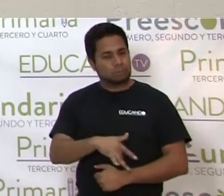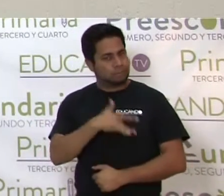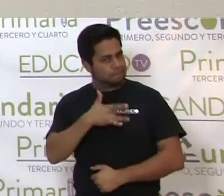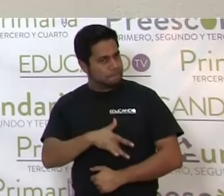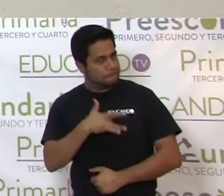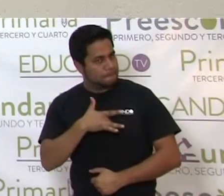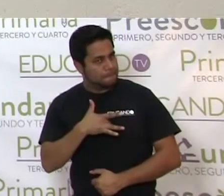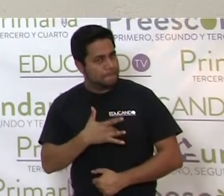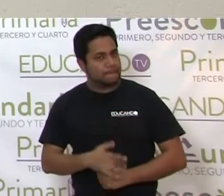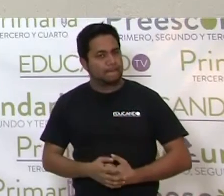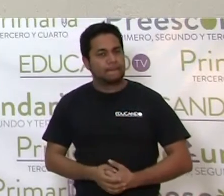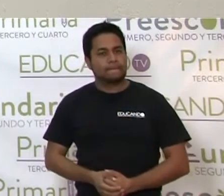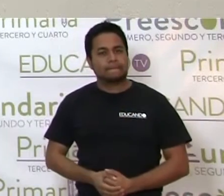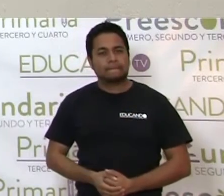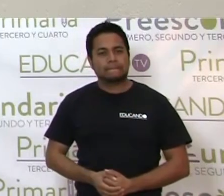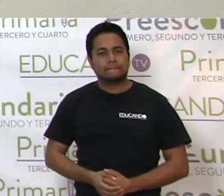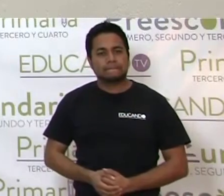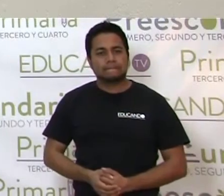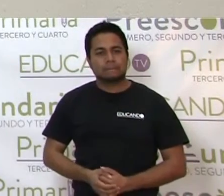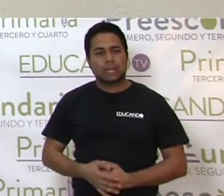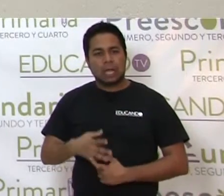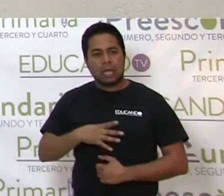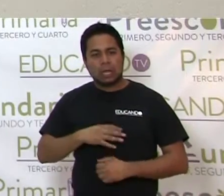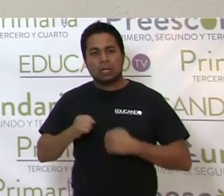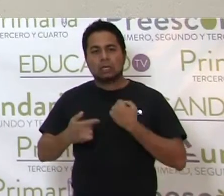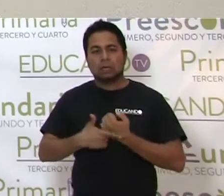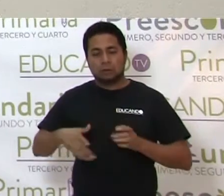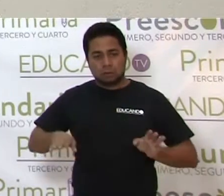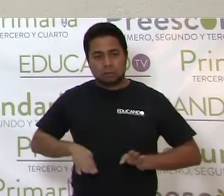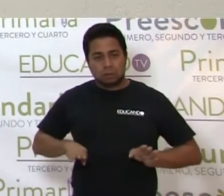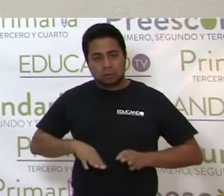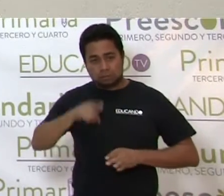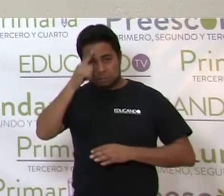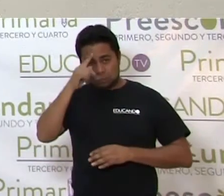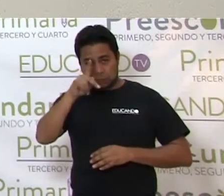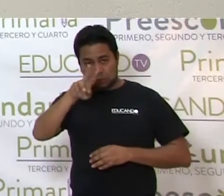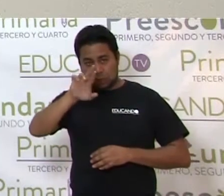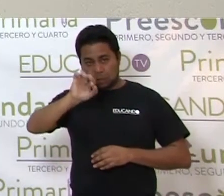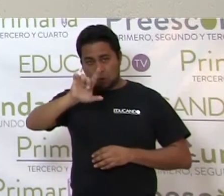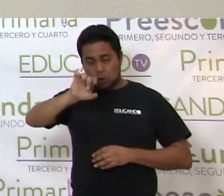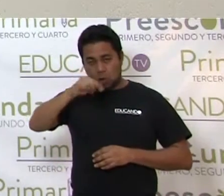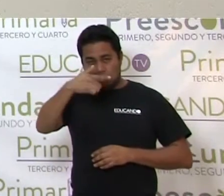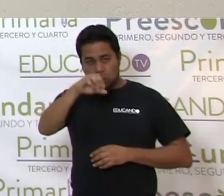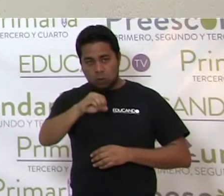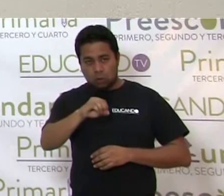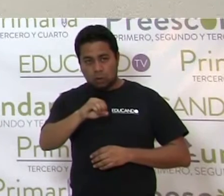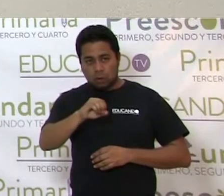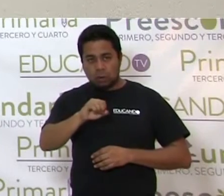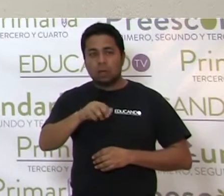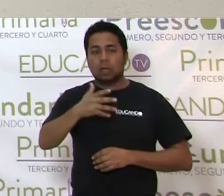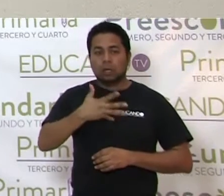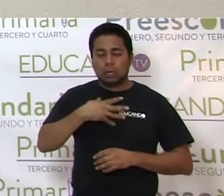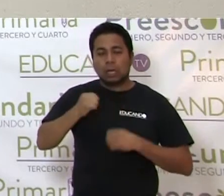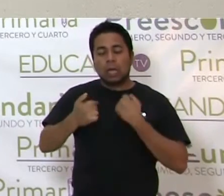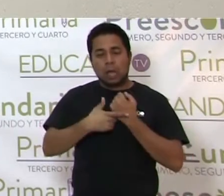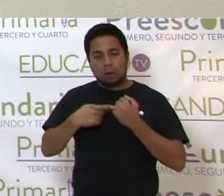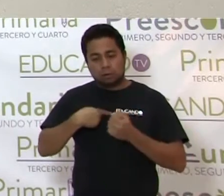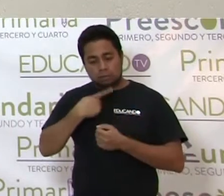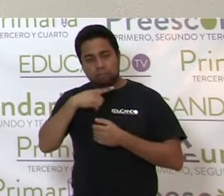pareció? ¿Vieron algunas características de este prólogo? Son algunas de las que